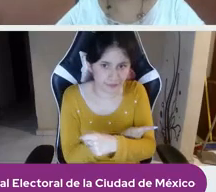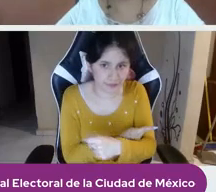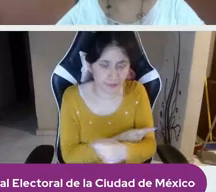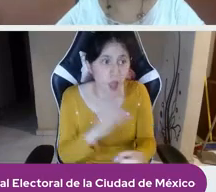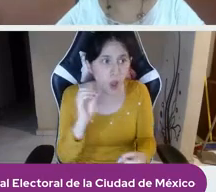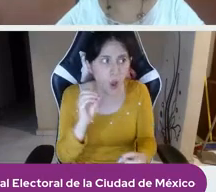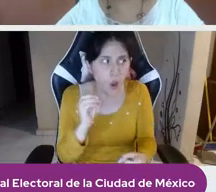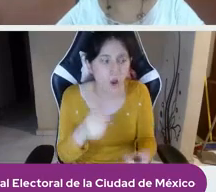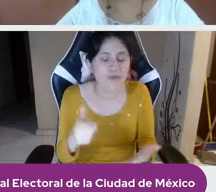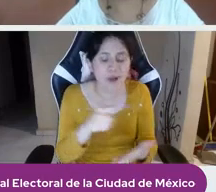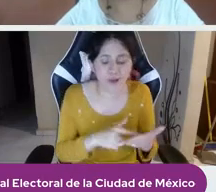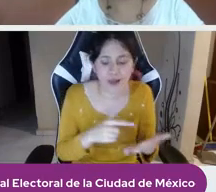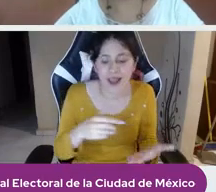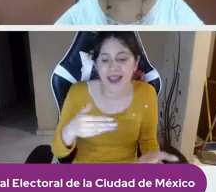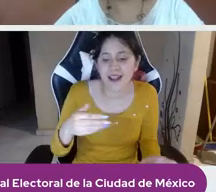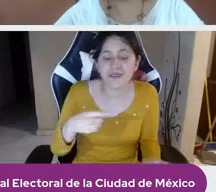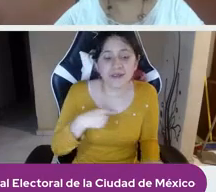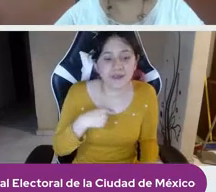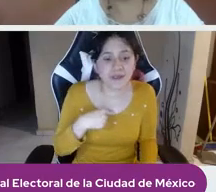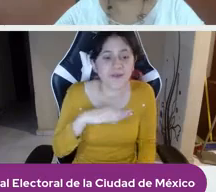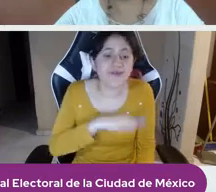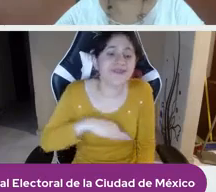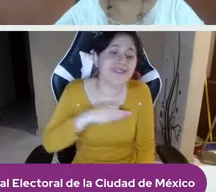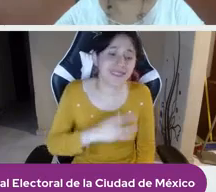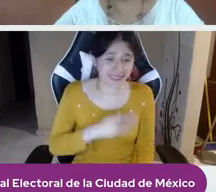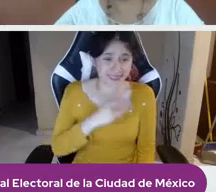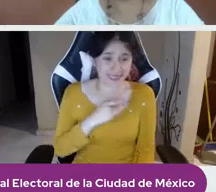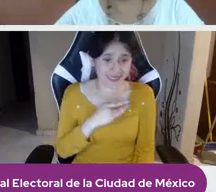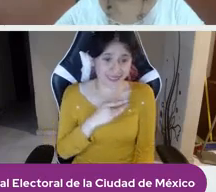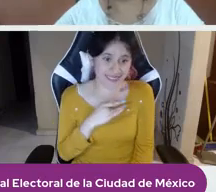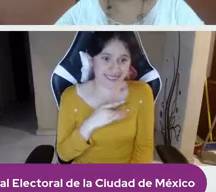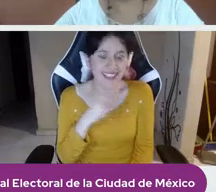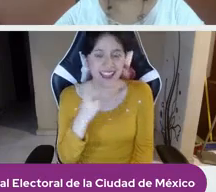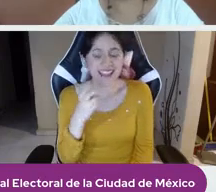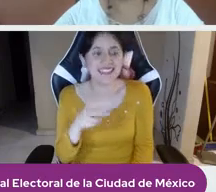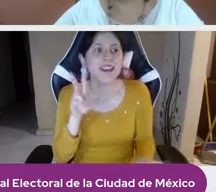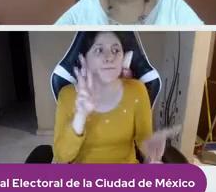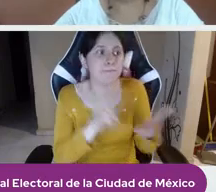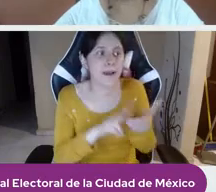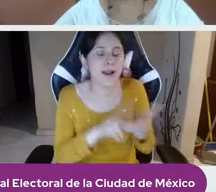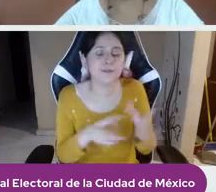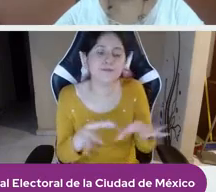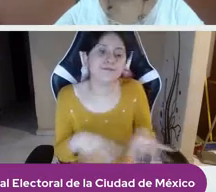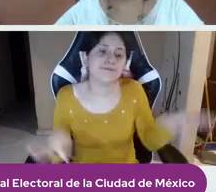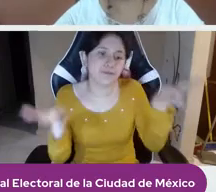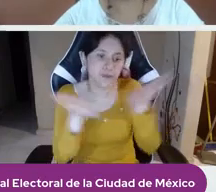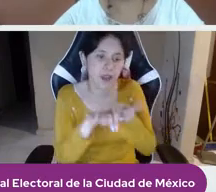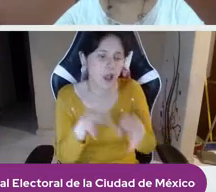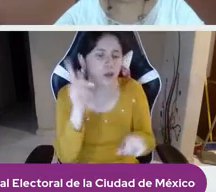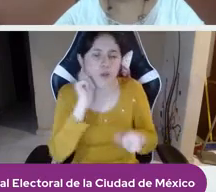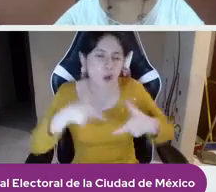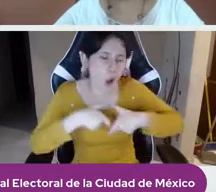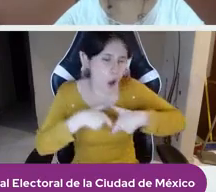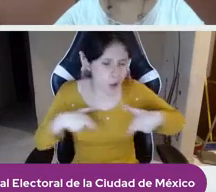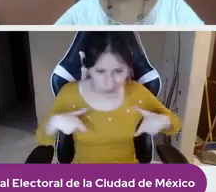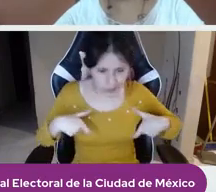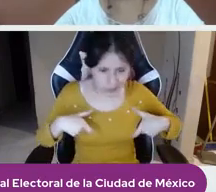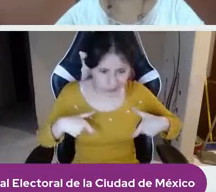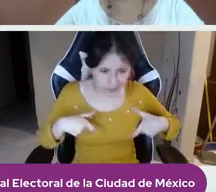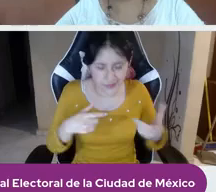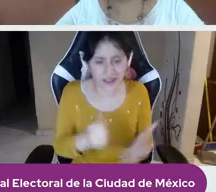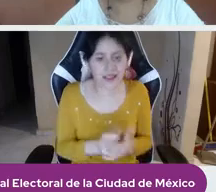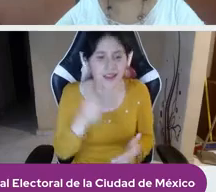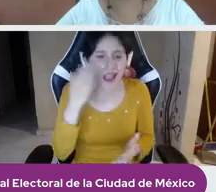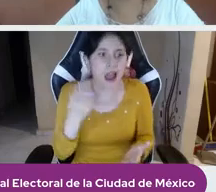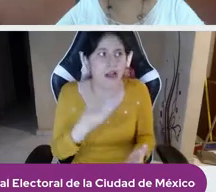felices. Entonces, vamos a darle este valor a la familia independiente de la etiqueta, ¿no? Que se le ha puesto por